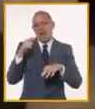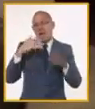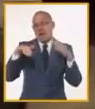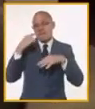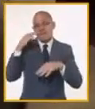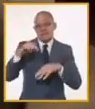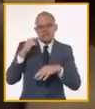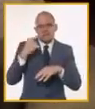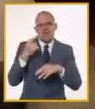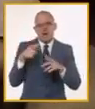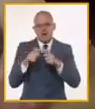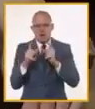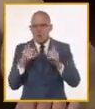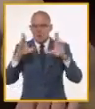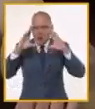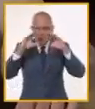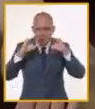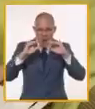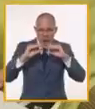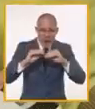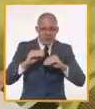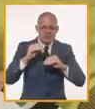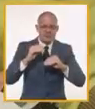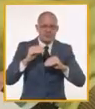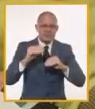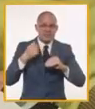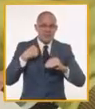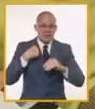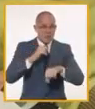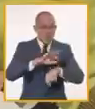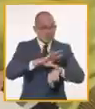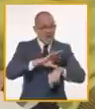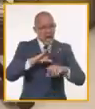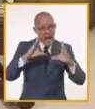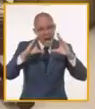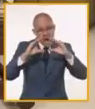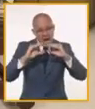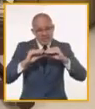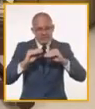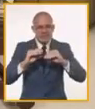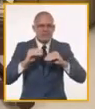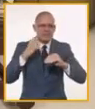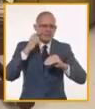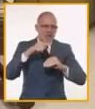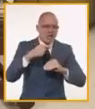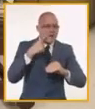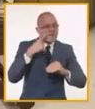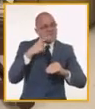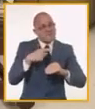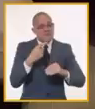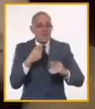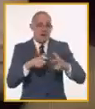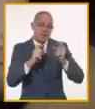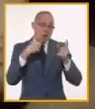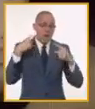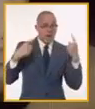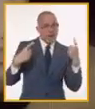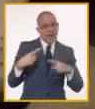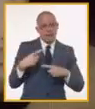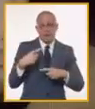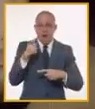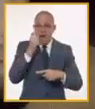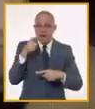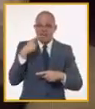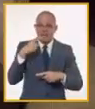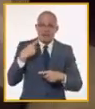noche, mirando, Que la mujer no está mirando el reloj y tal. No, es que yo quedé con mi mujer, de que tengo que llevarla no